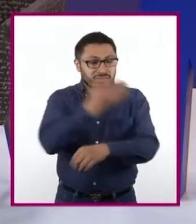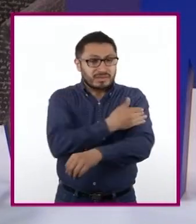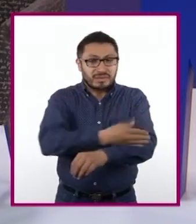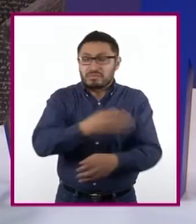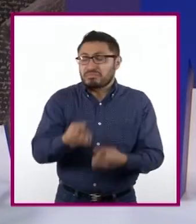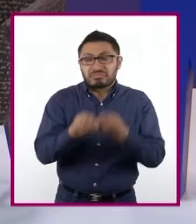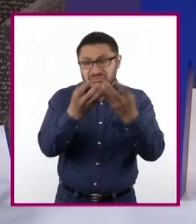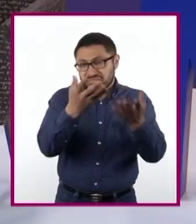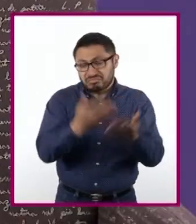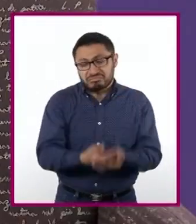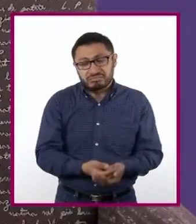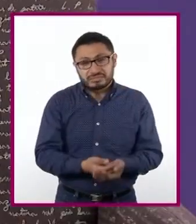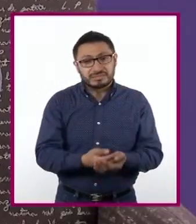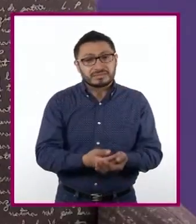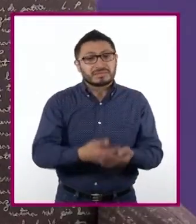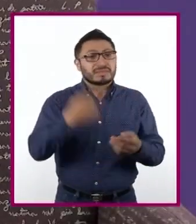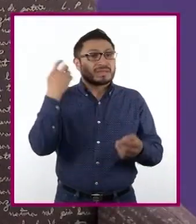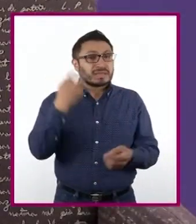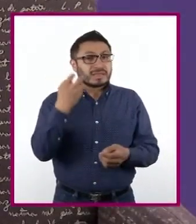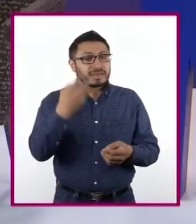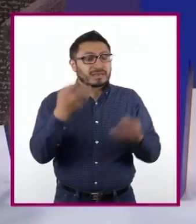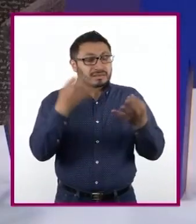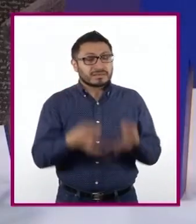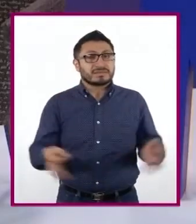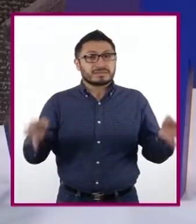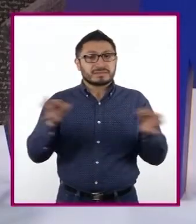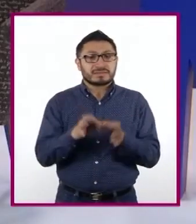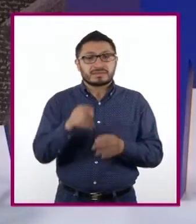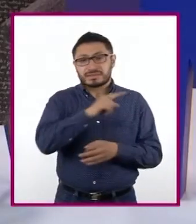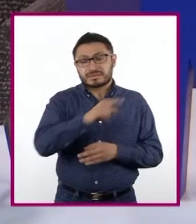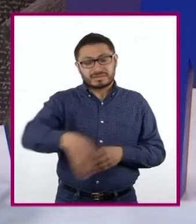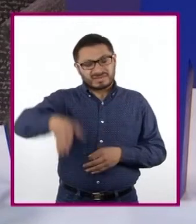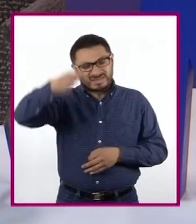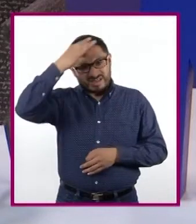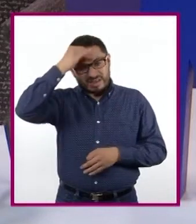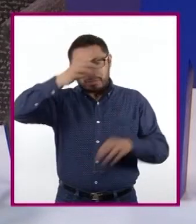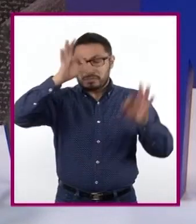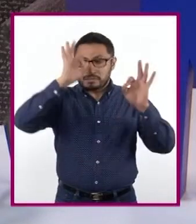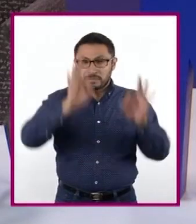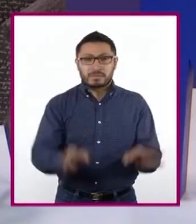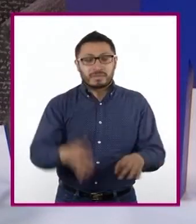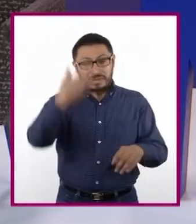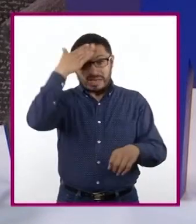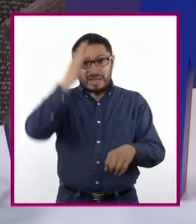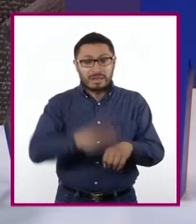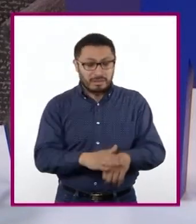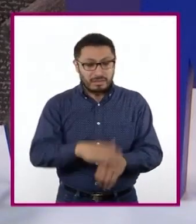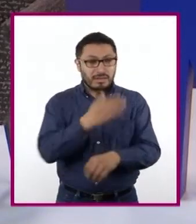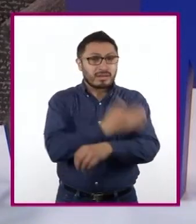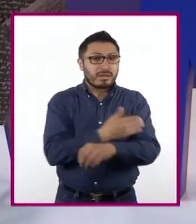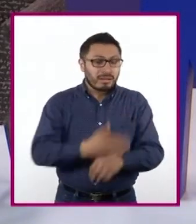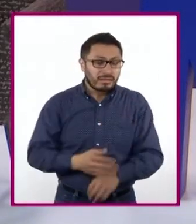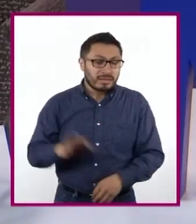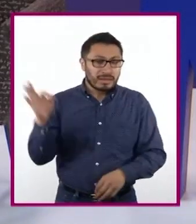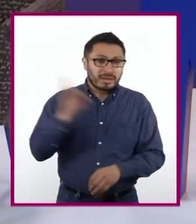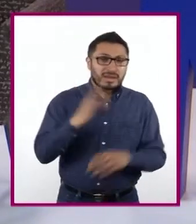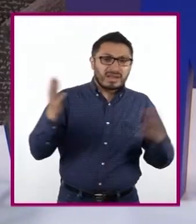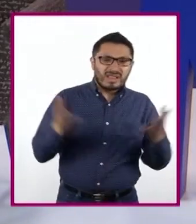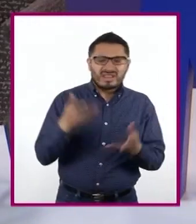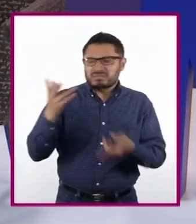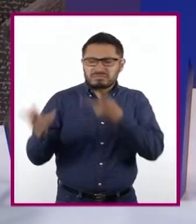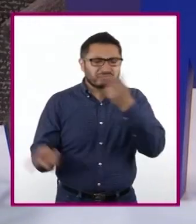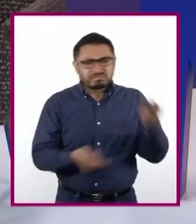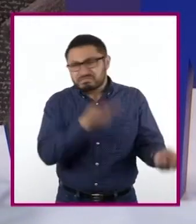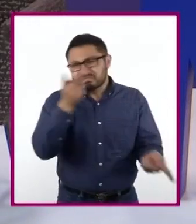compañeros. Este punto será importante que lo tengas en mente. Tus compañeros pudieran realizarte